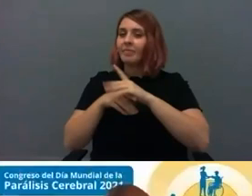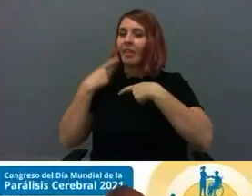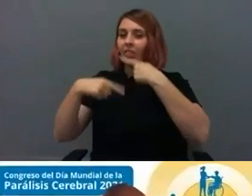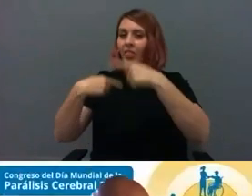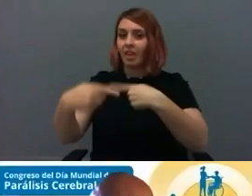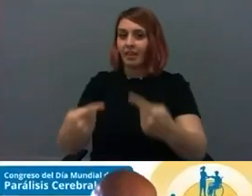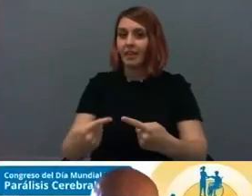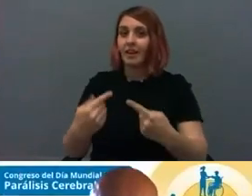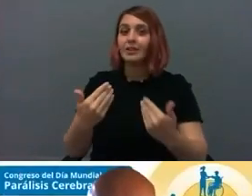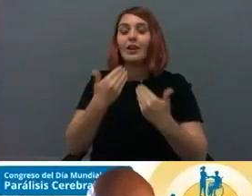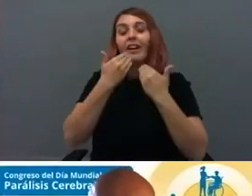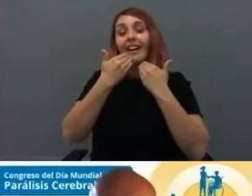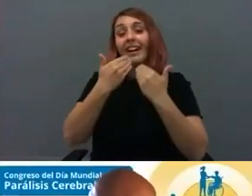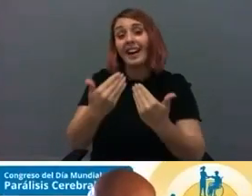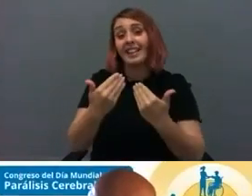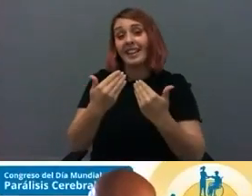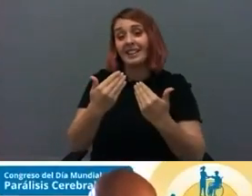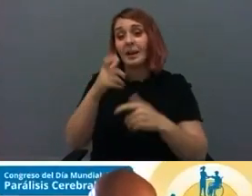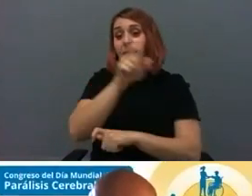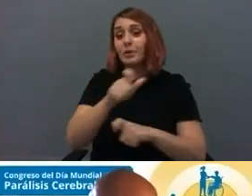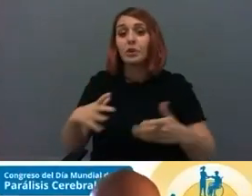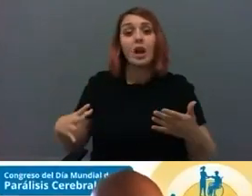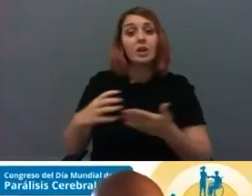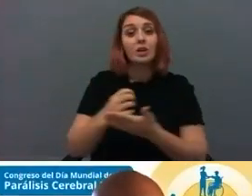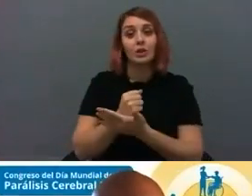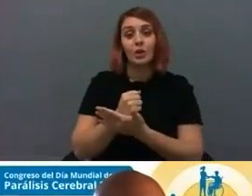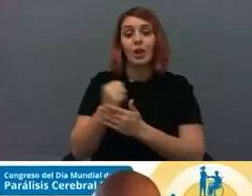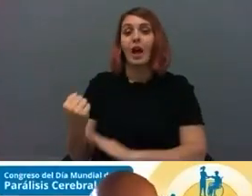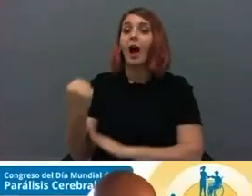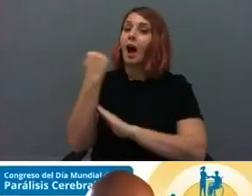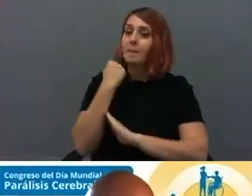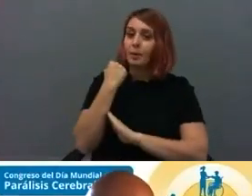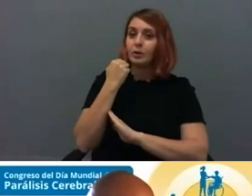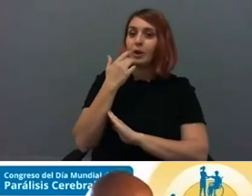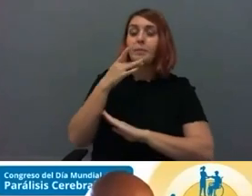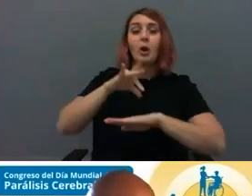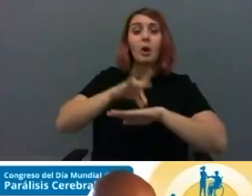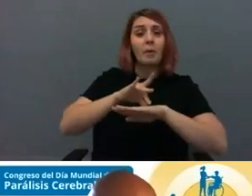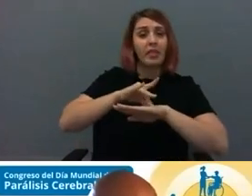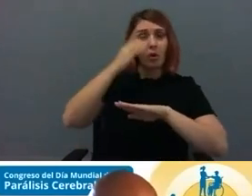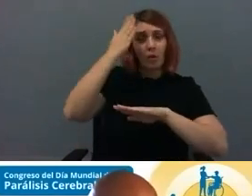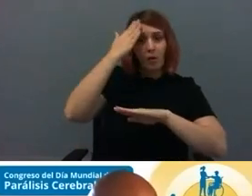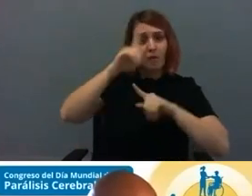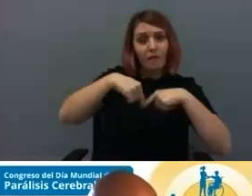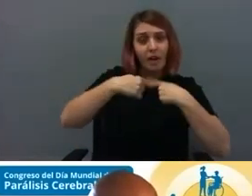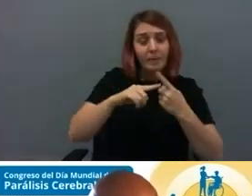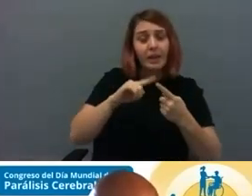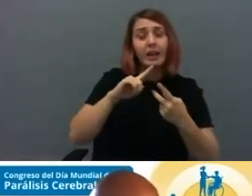muy agradecida a todas las personas que me han dado soporte, desde mi médico de familia,